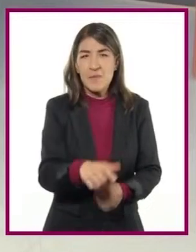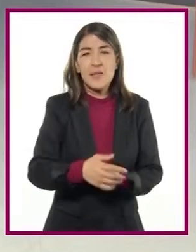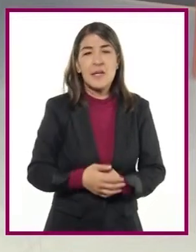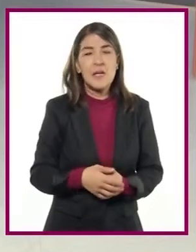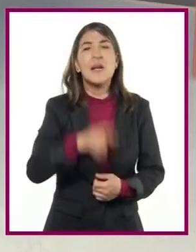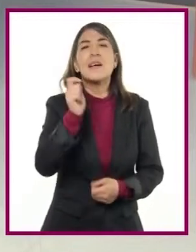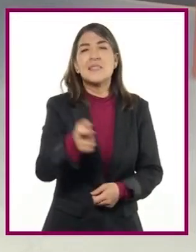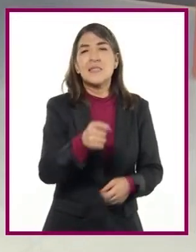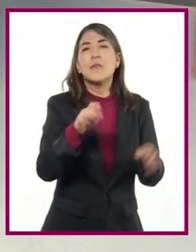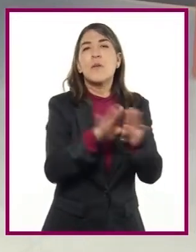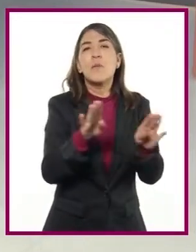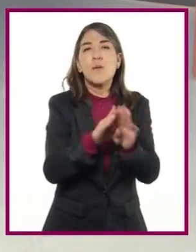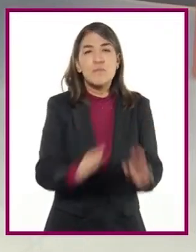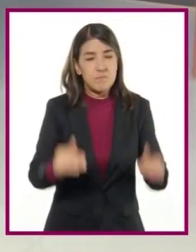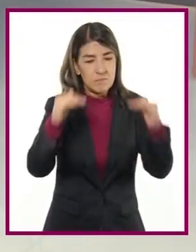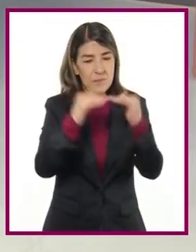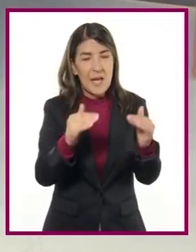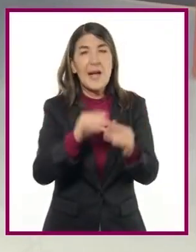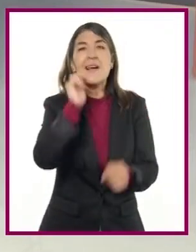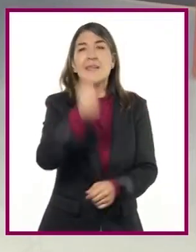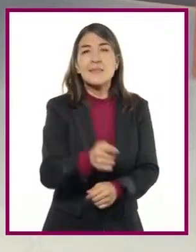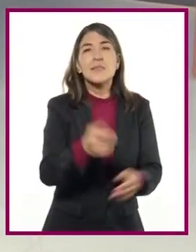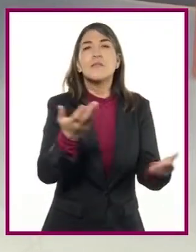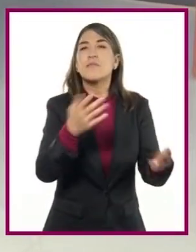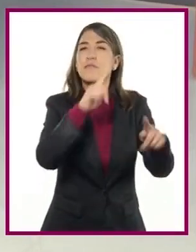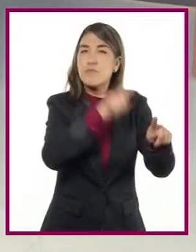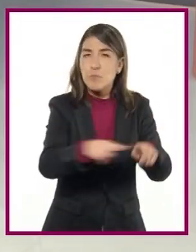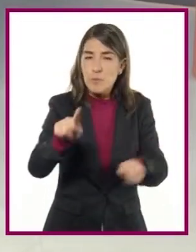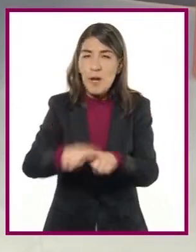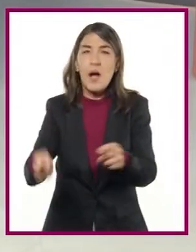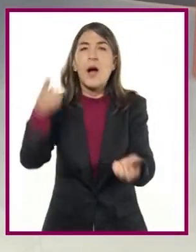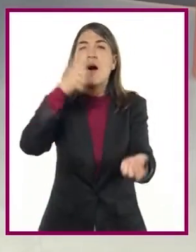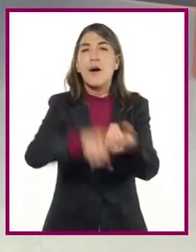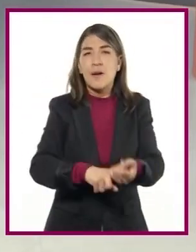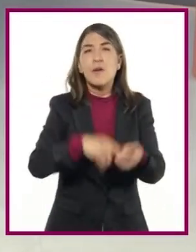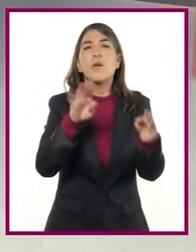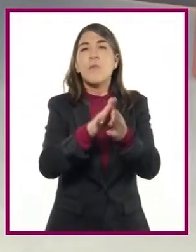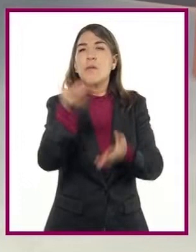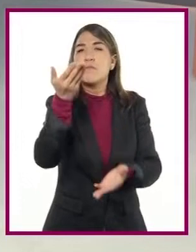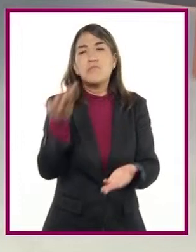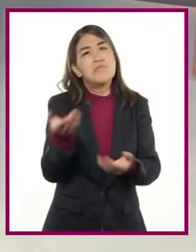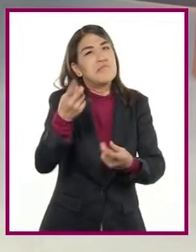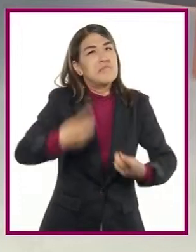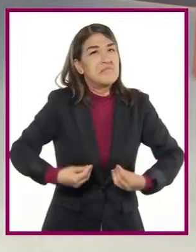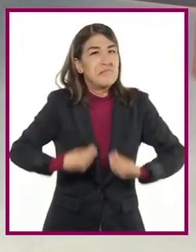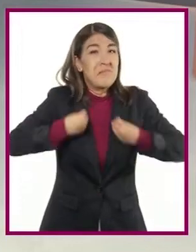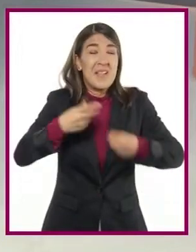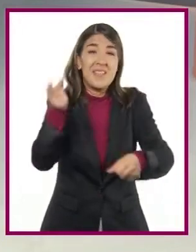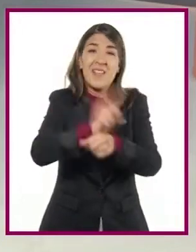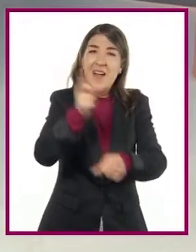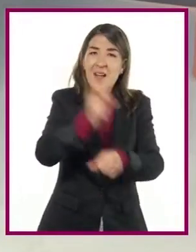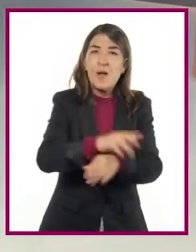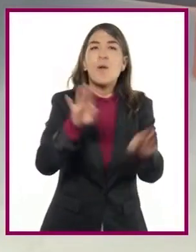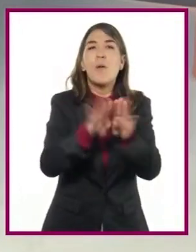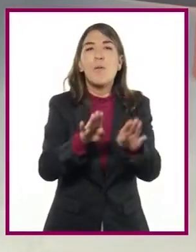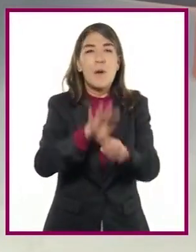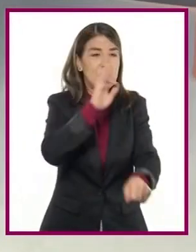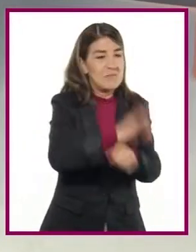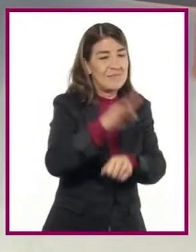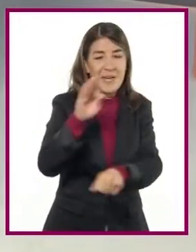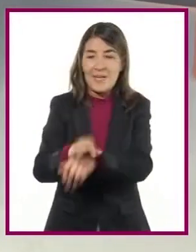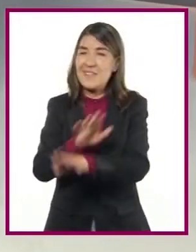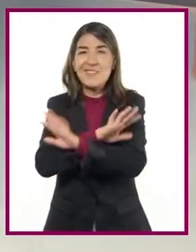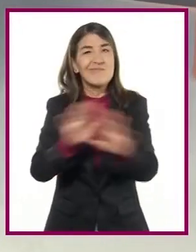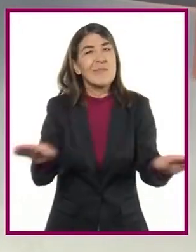ser imparcial se relaciona con muchos ámbitos, incluso con la vida cotidiana. Y que nuestras acciones, así como